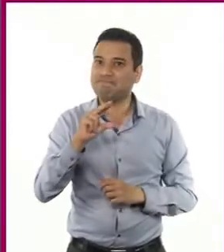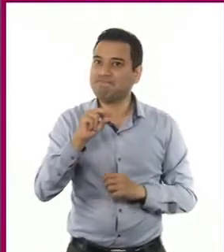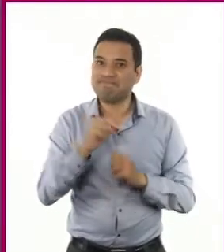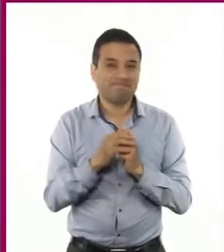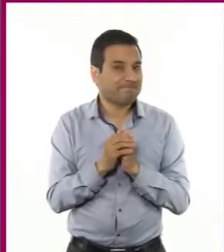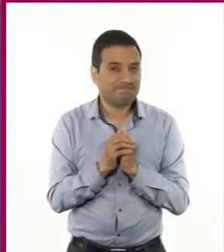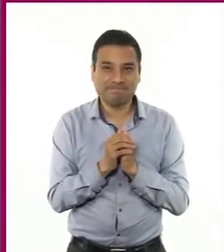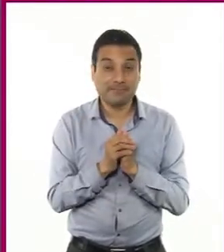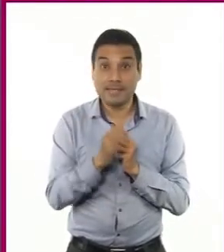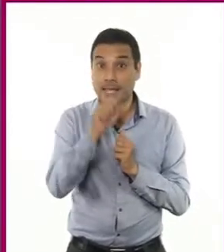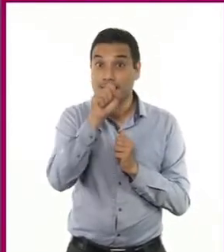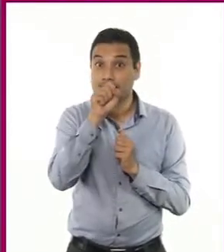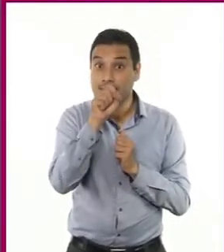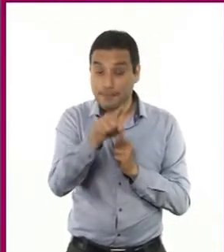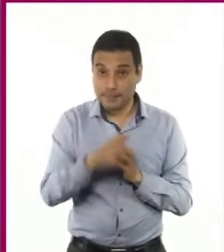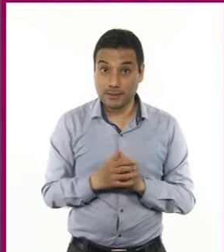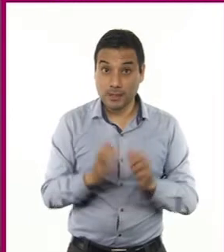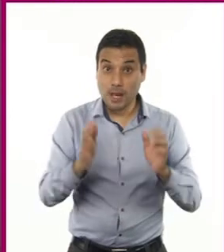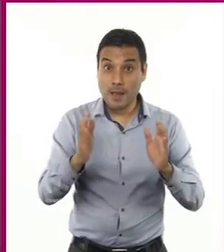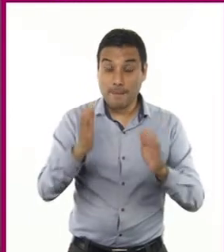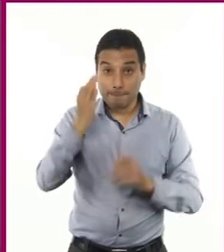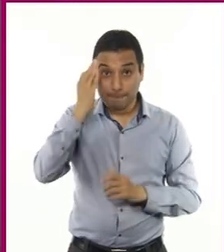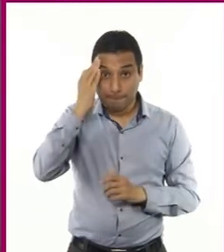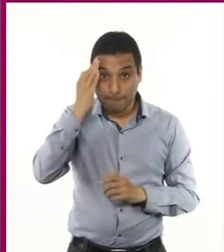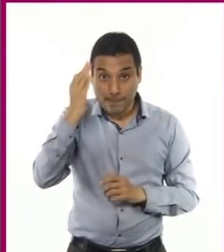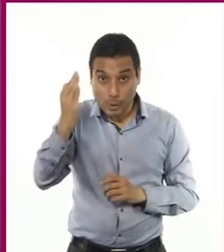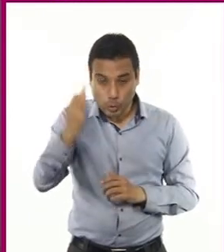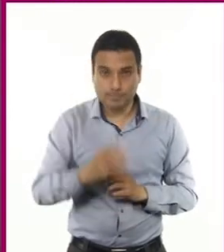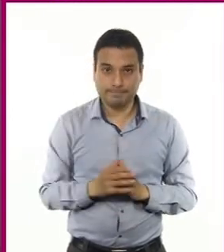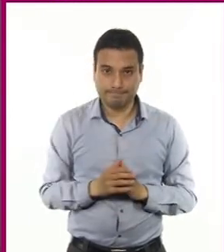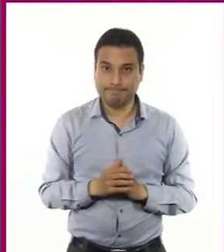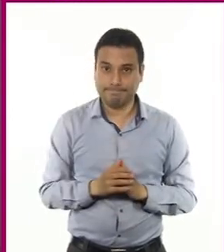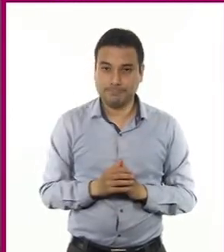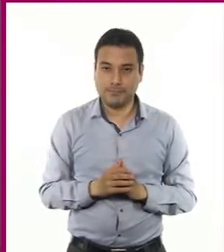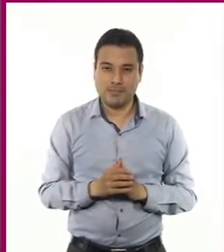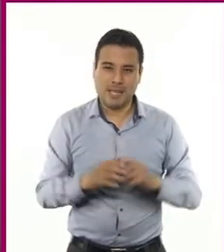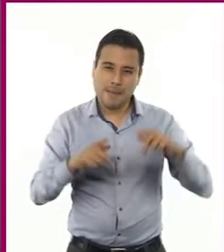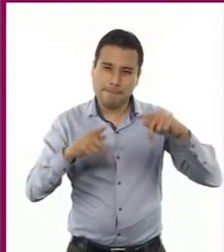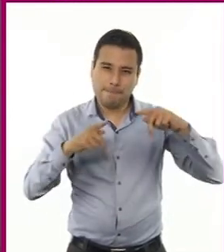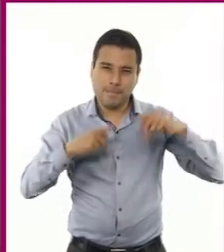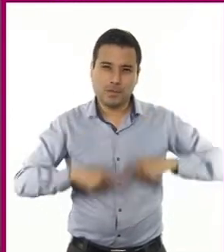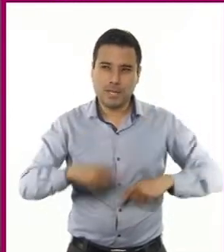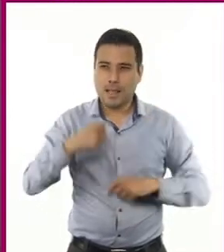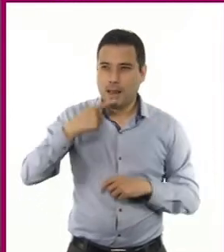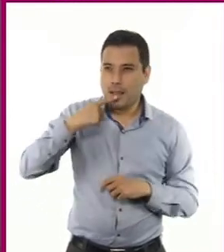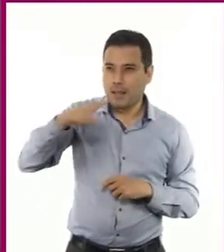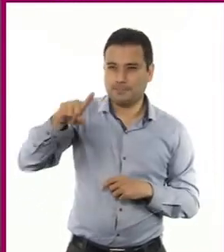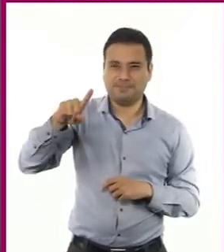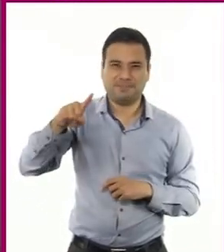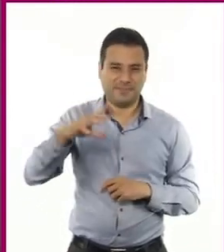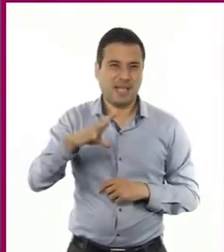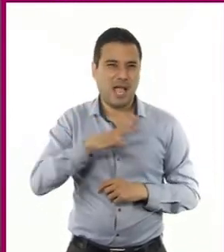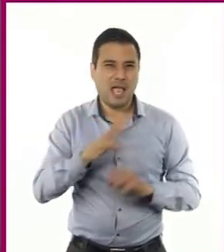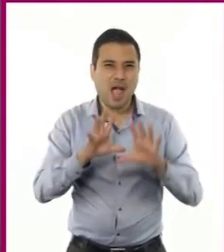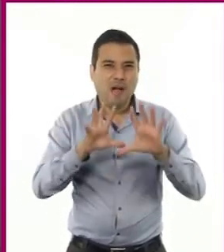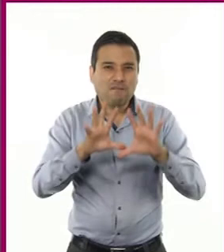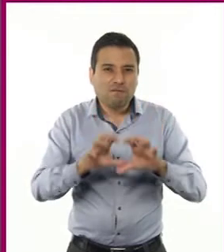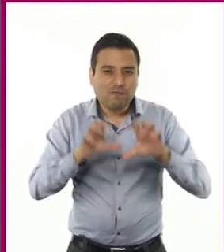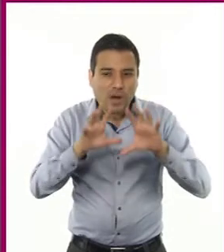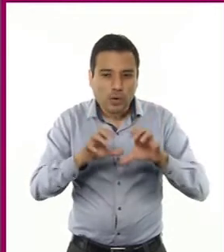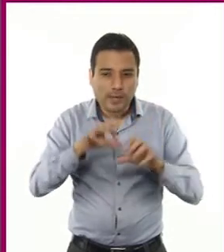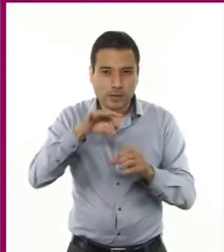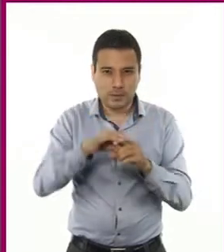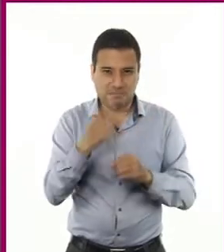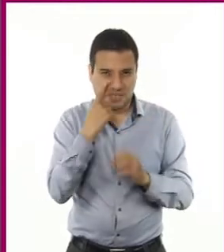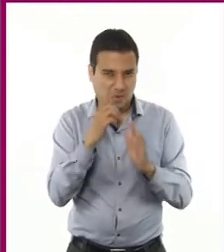también cuando se presenta un periodo en el que fueron constantes las denuncias de fraudes electorales a nivel municipal y estatal. Por ejemplo,